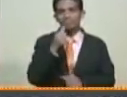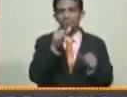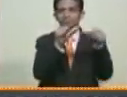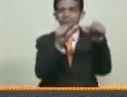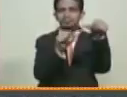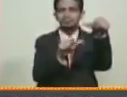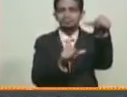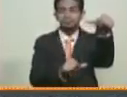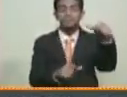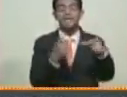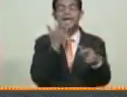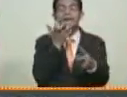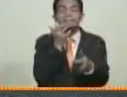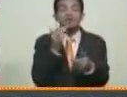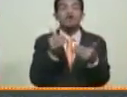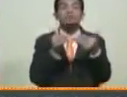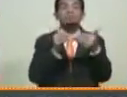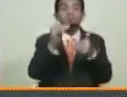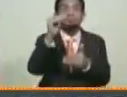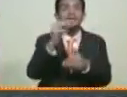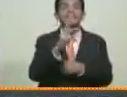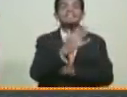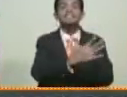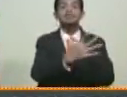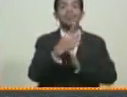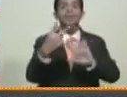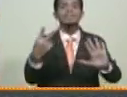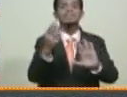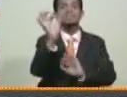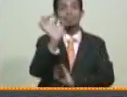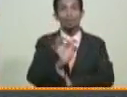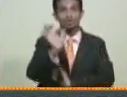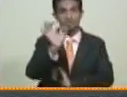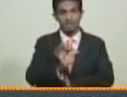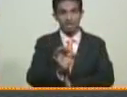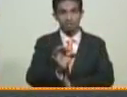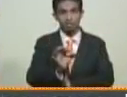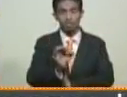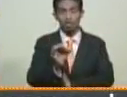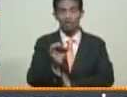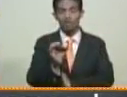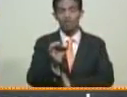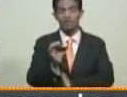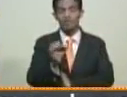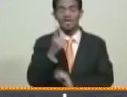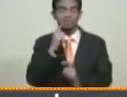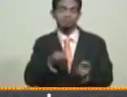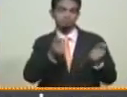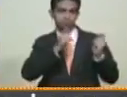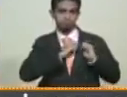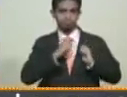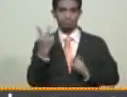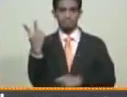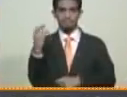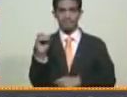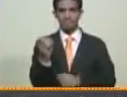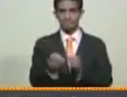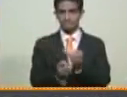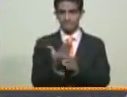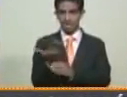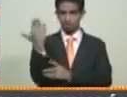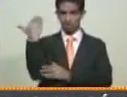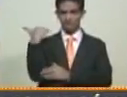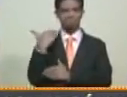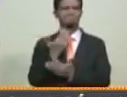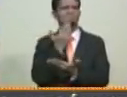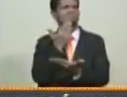del 57% de los votos con el cual resultó reelecto el presidente Nicolás Maduro Moros el pasado 20 de mayo han sido gracias a